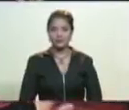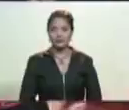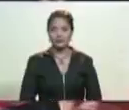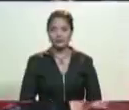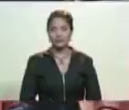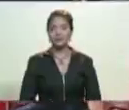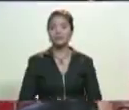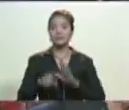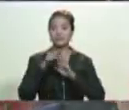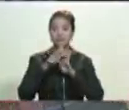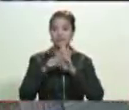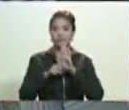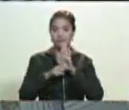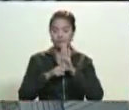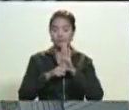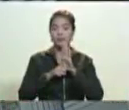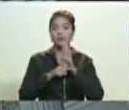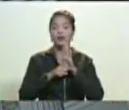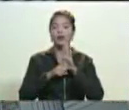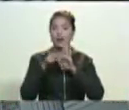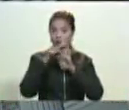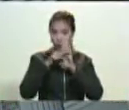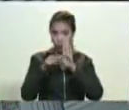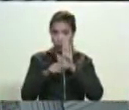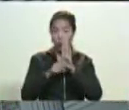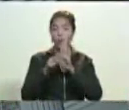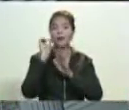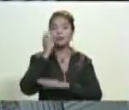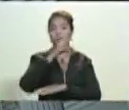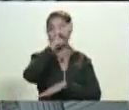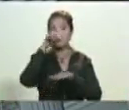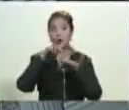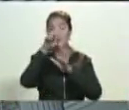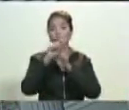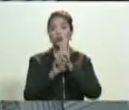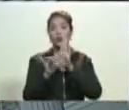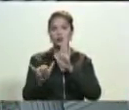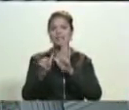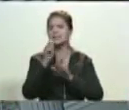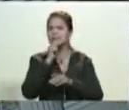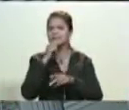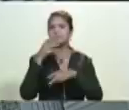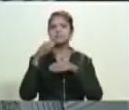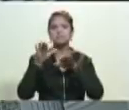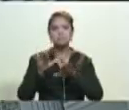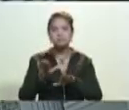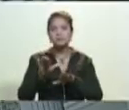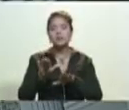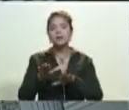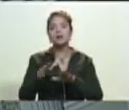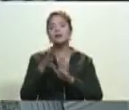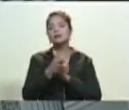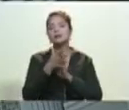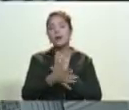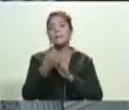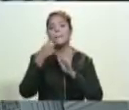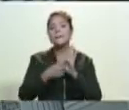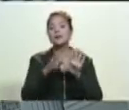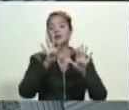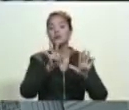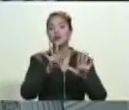Los estatutos que van a regir la Asamblea Nacional Constituyente serán provisionalmente los de